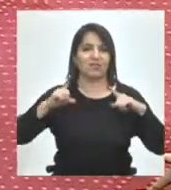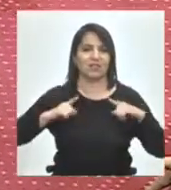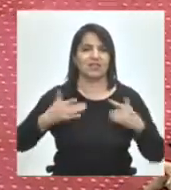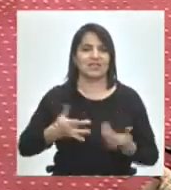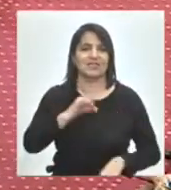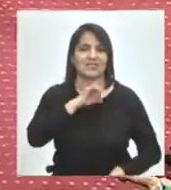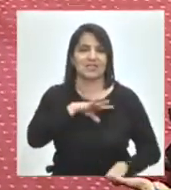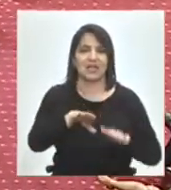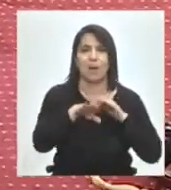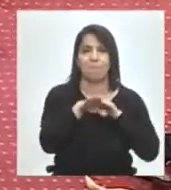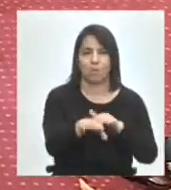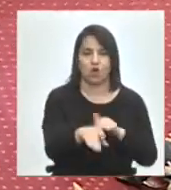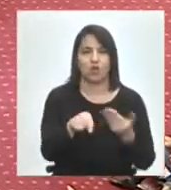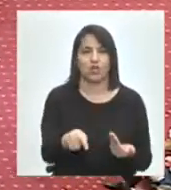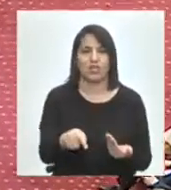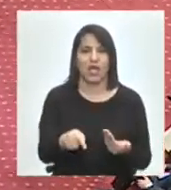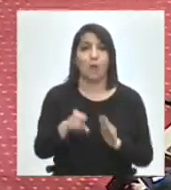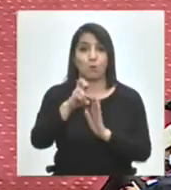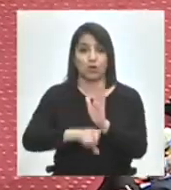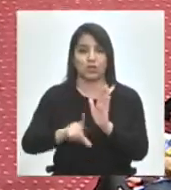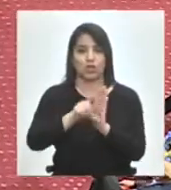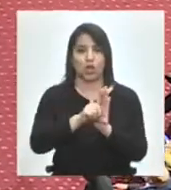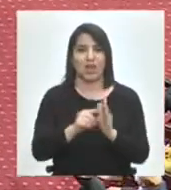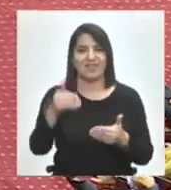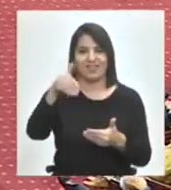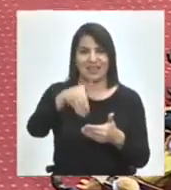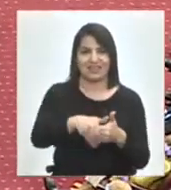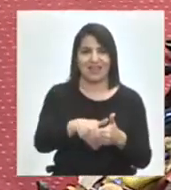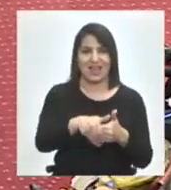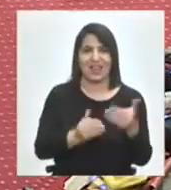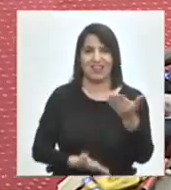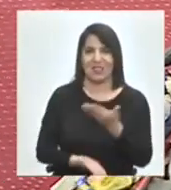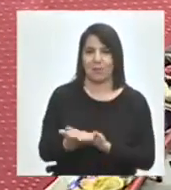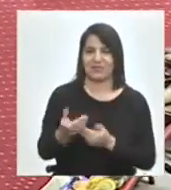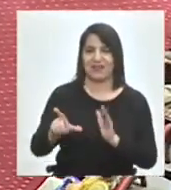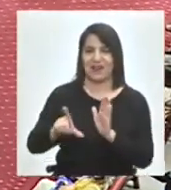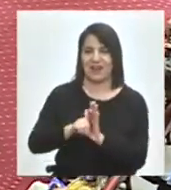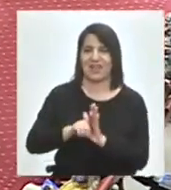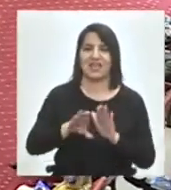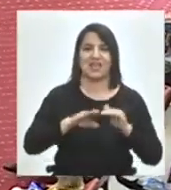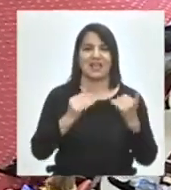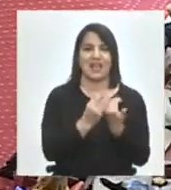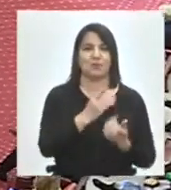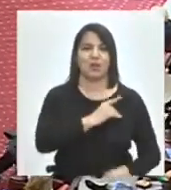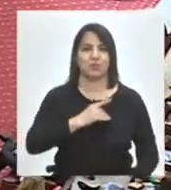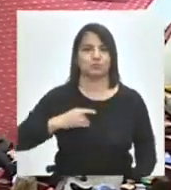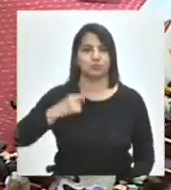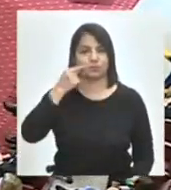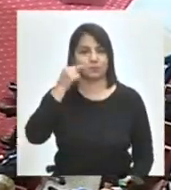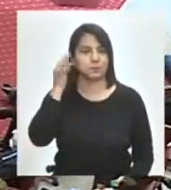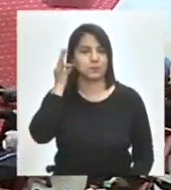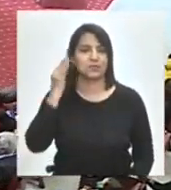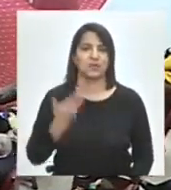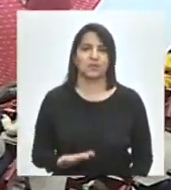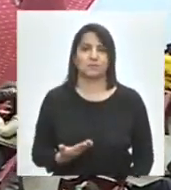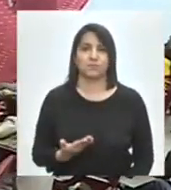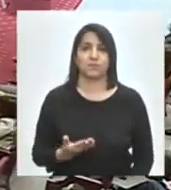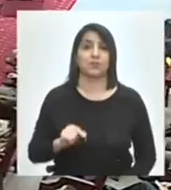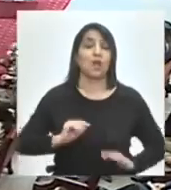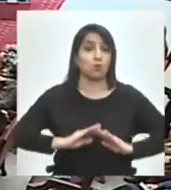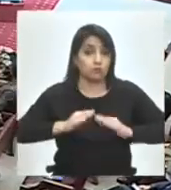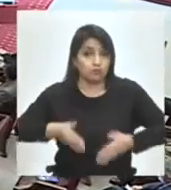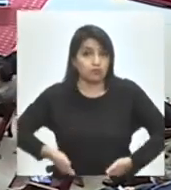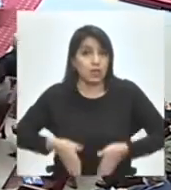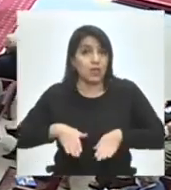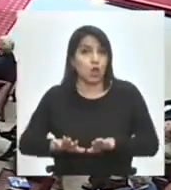Iniciativa que esta tarde esperamos despachar a ley desde la Cámara de Diputados y Diputadas. Un postnatal de emergencia que desde su primera